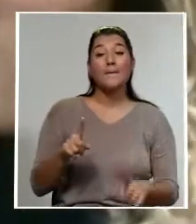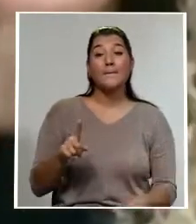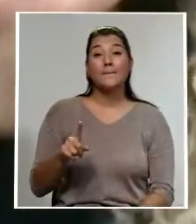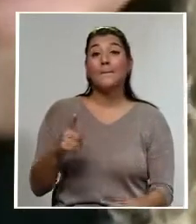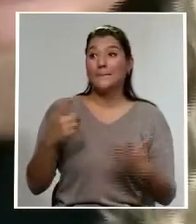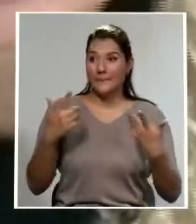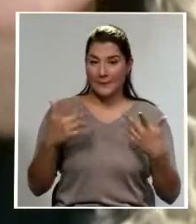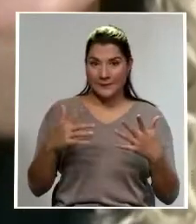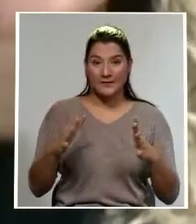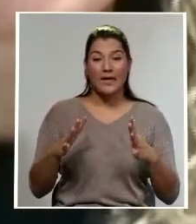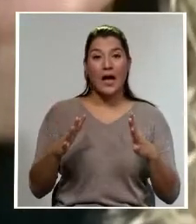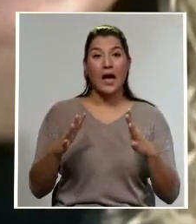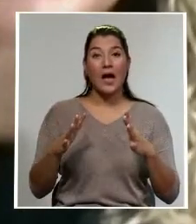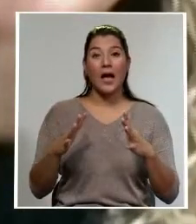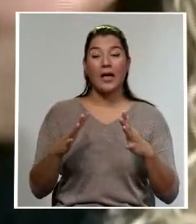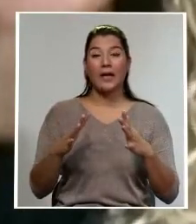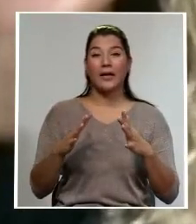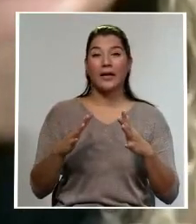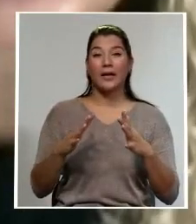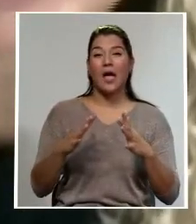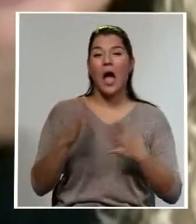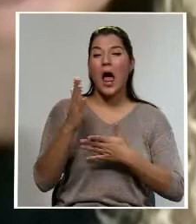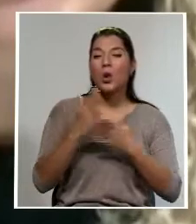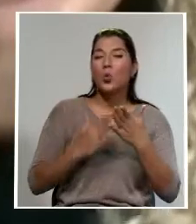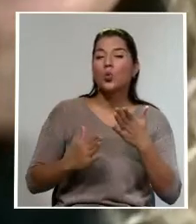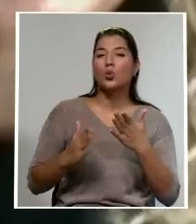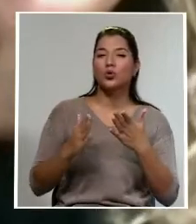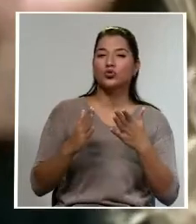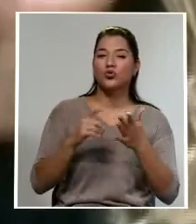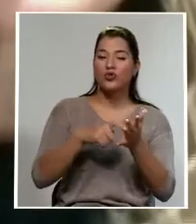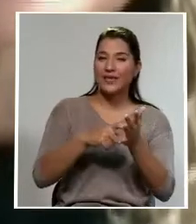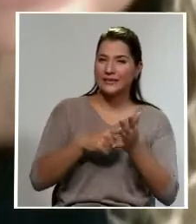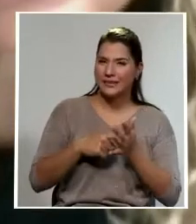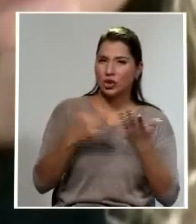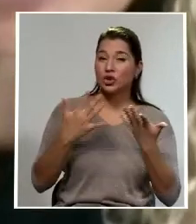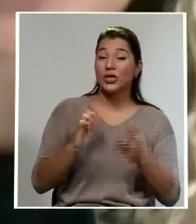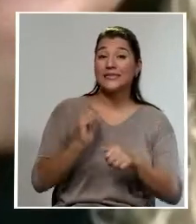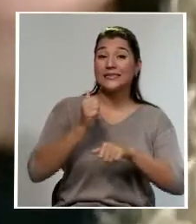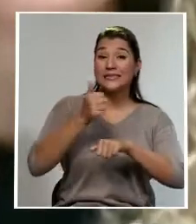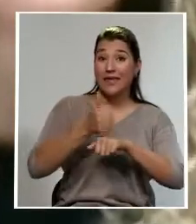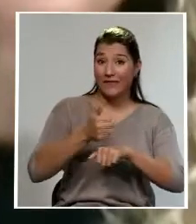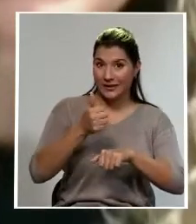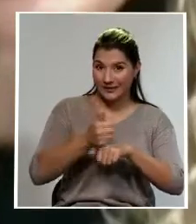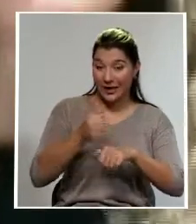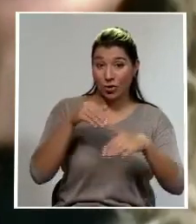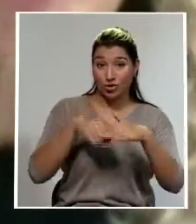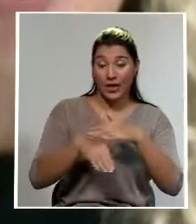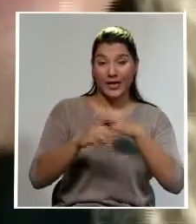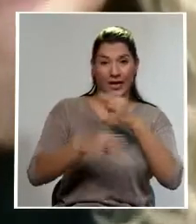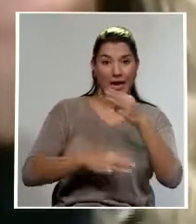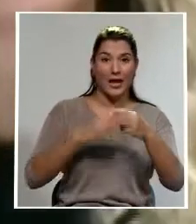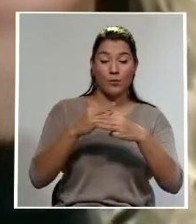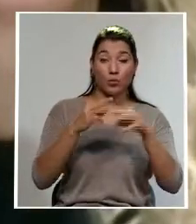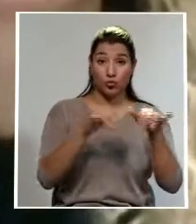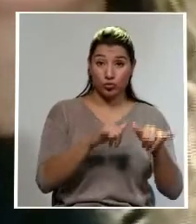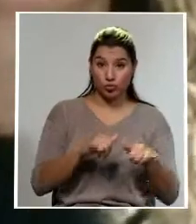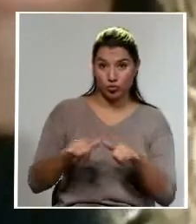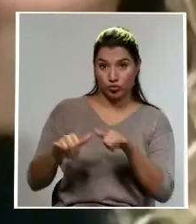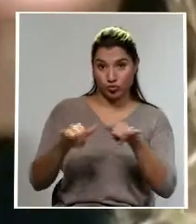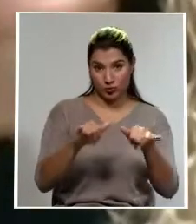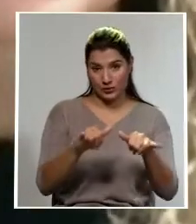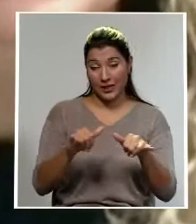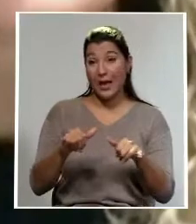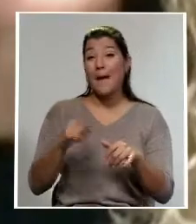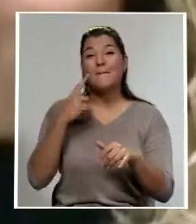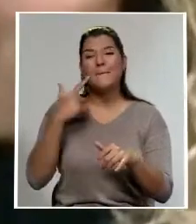están estandarizados a nivel mundial ciertos criterios para garantizar que los proyectos que se financien cumplan con esos criterios, que